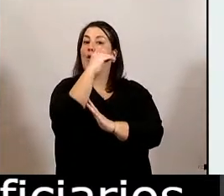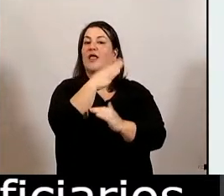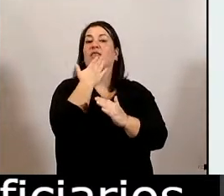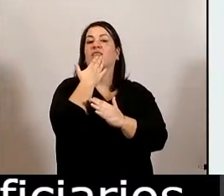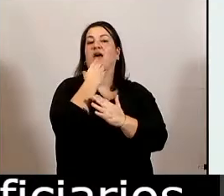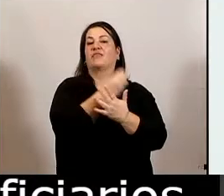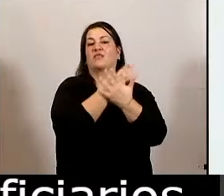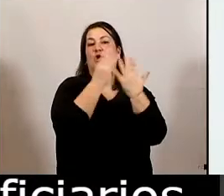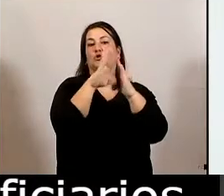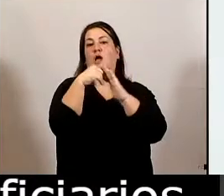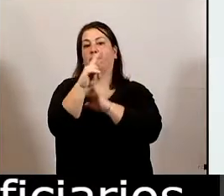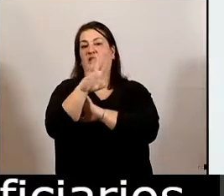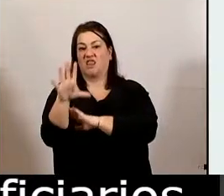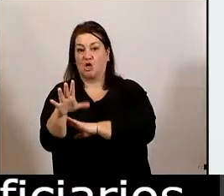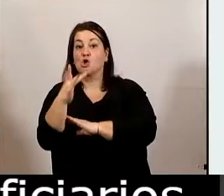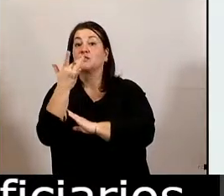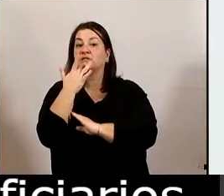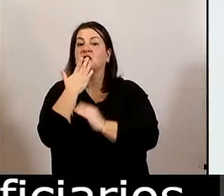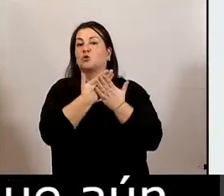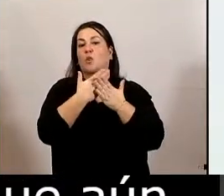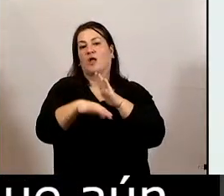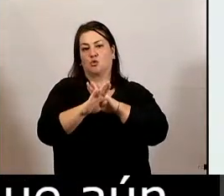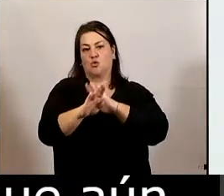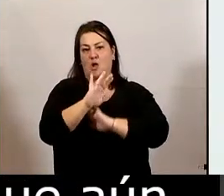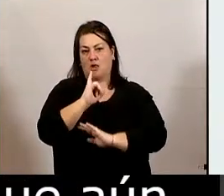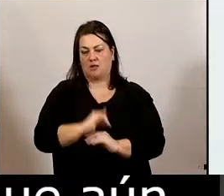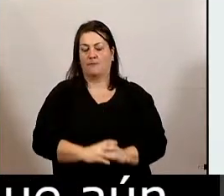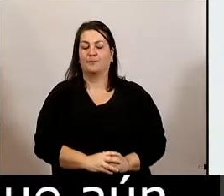25 años que aún estén estudiando.